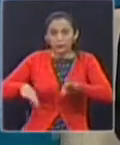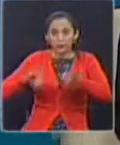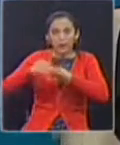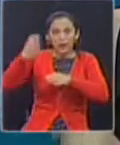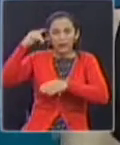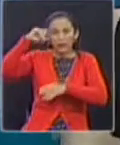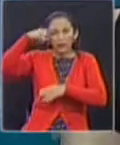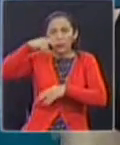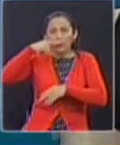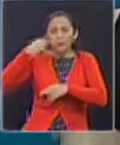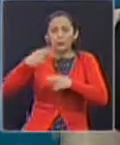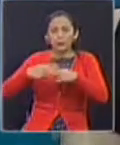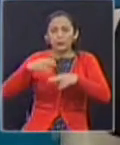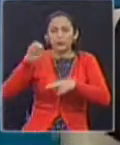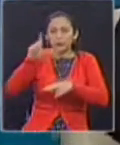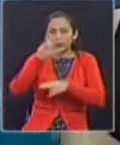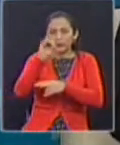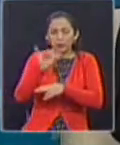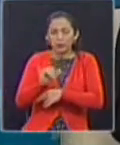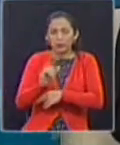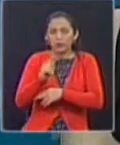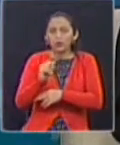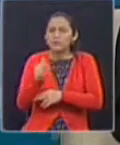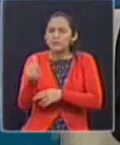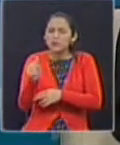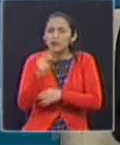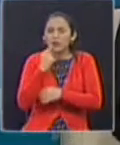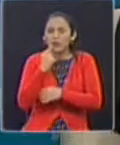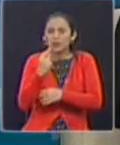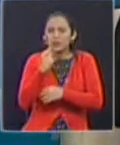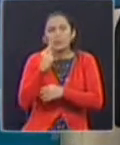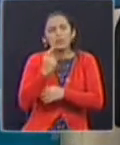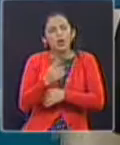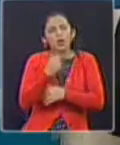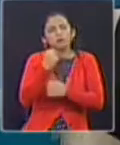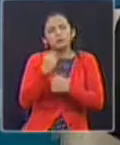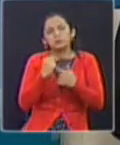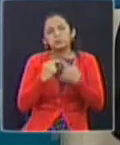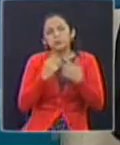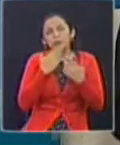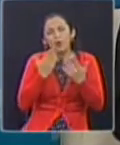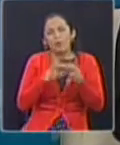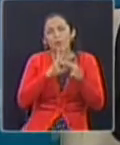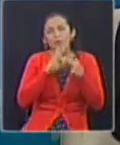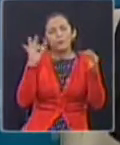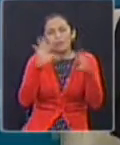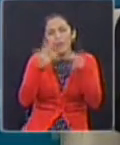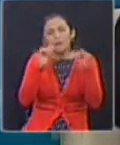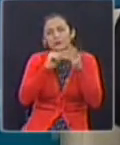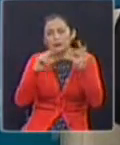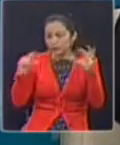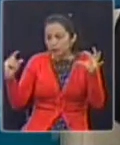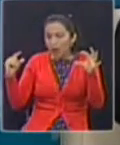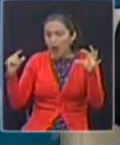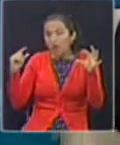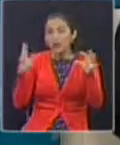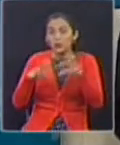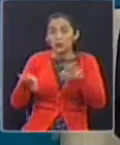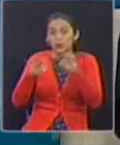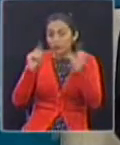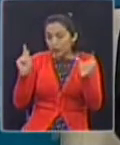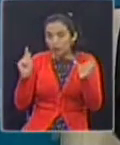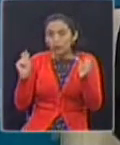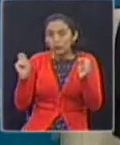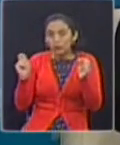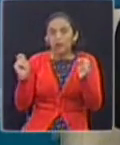Alfaro es bueno para los ecuatorianos, así que ojalá se pueda recuperar eso, que se tenga en el Museo